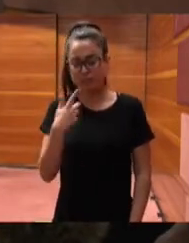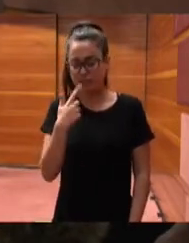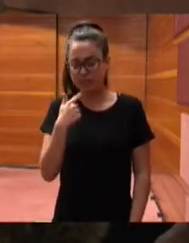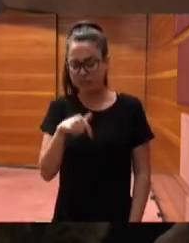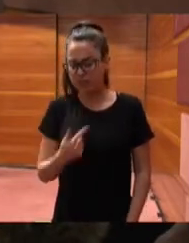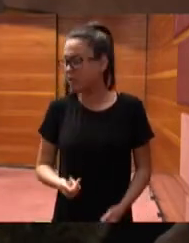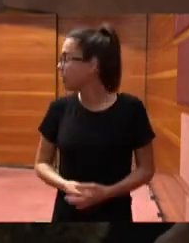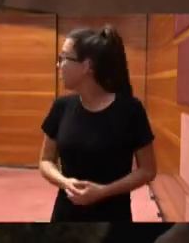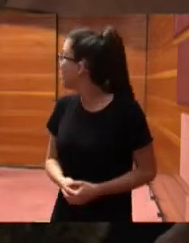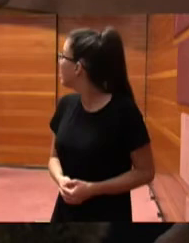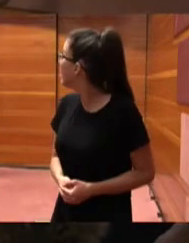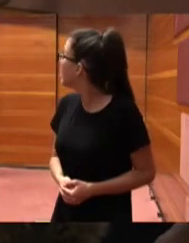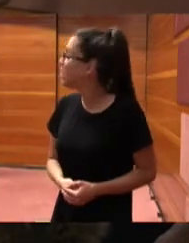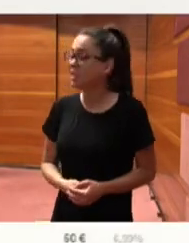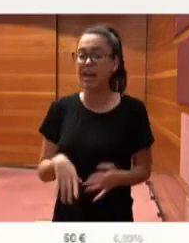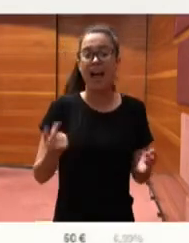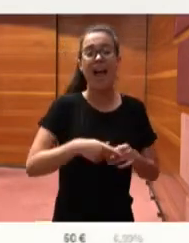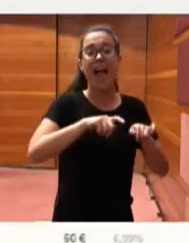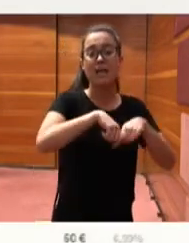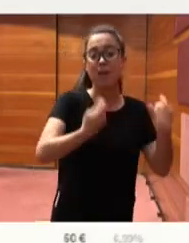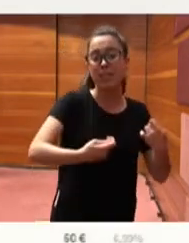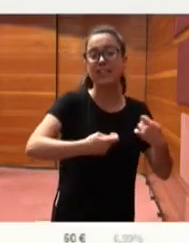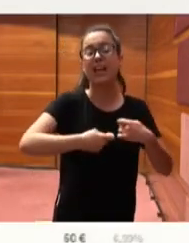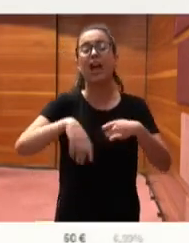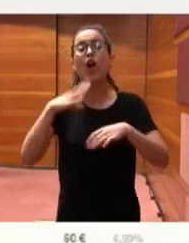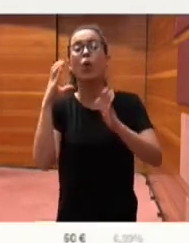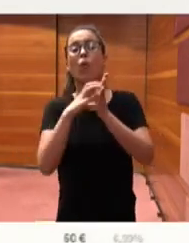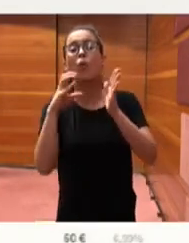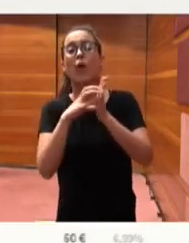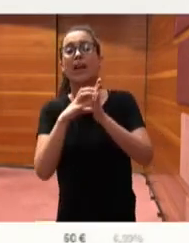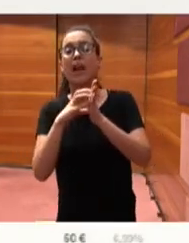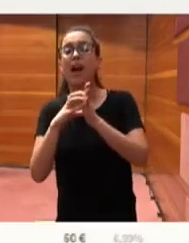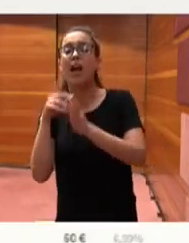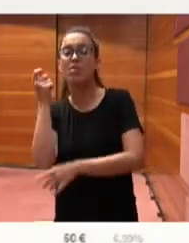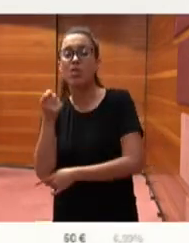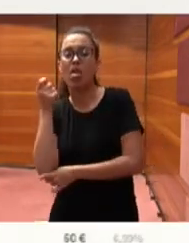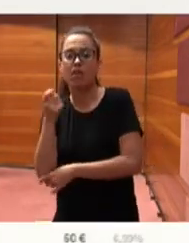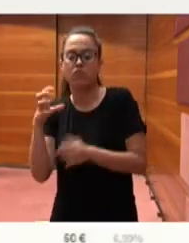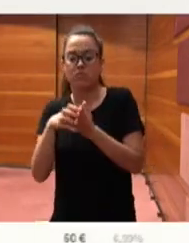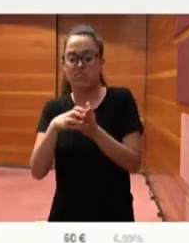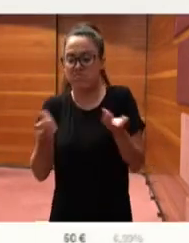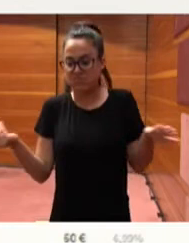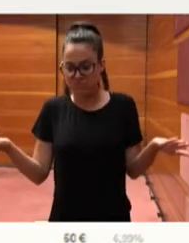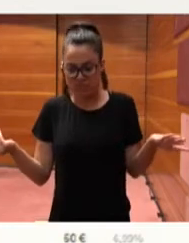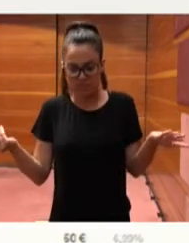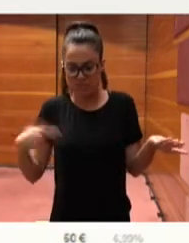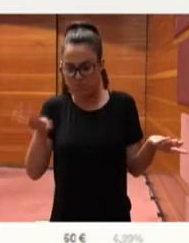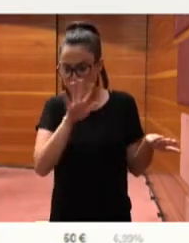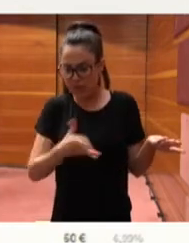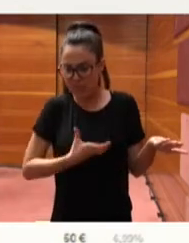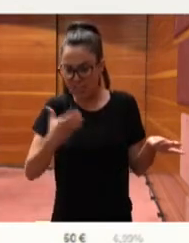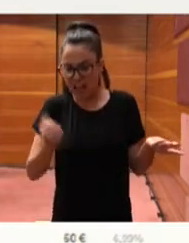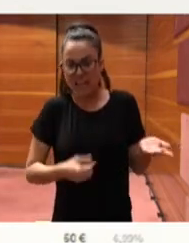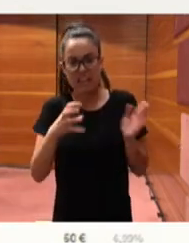pública por habitante, entre Albacete, Cuenca y Ciudad Real. Y veo que Cuenca no sé qué han hecho, pero que ahora tiene más deuda, ¿no? Si estuviera aquí el alcalde de Cuenca, que nos está